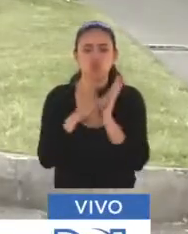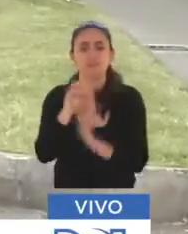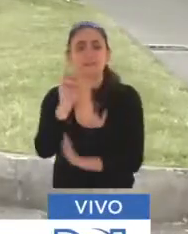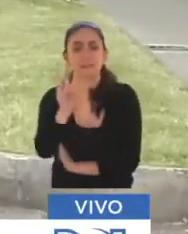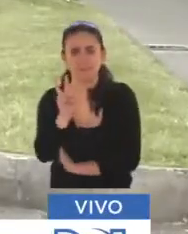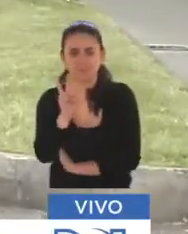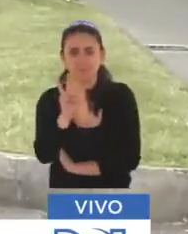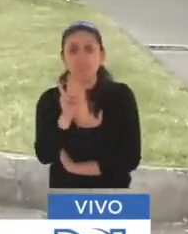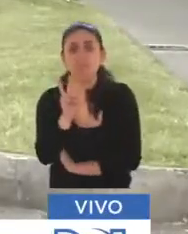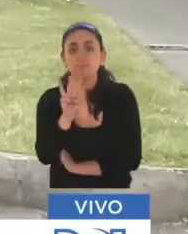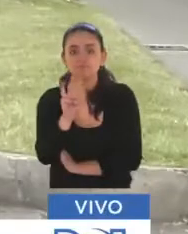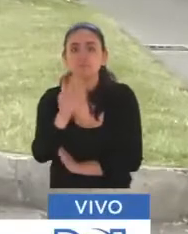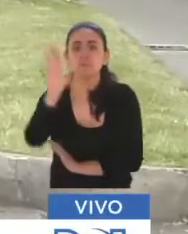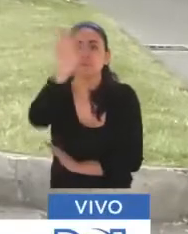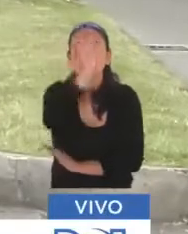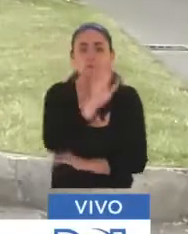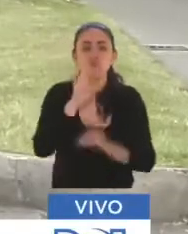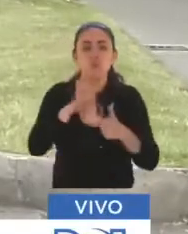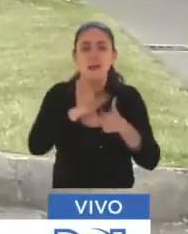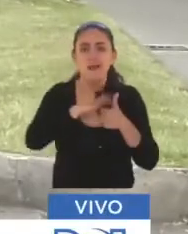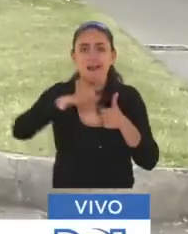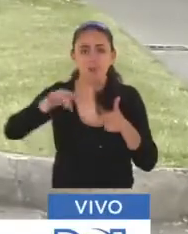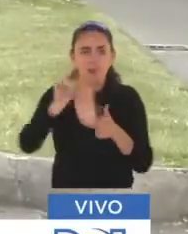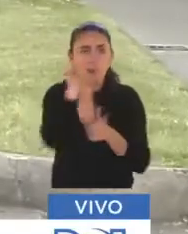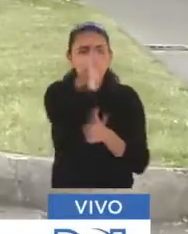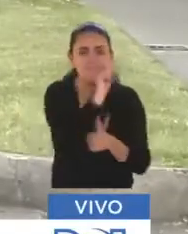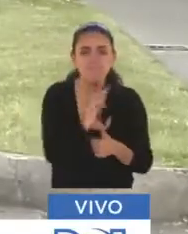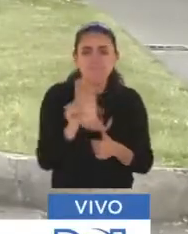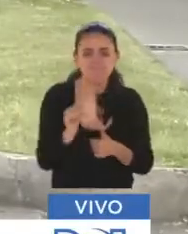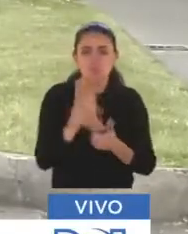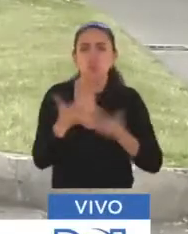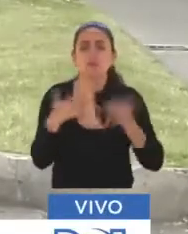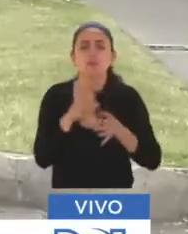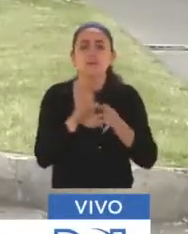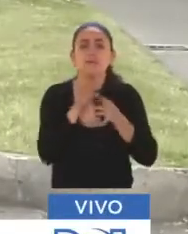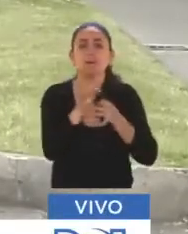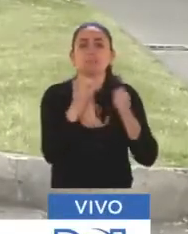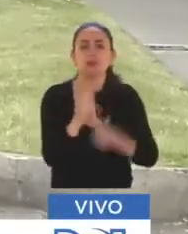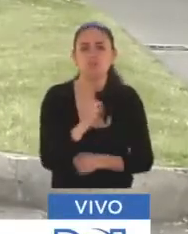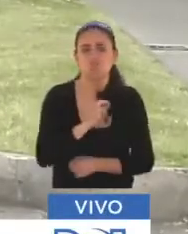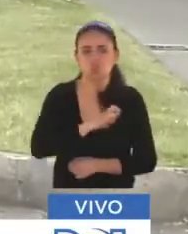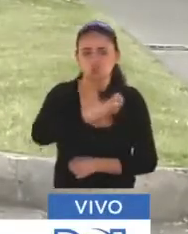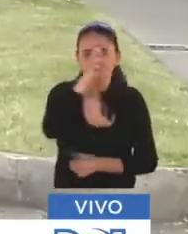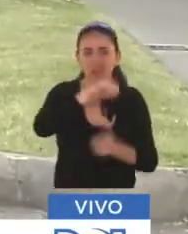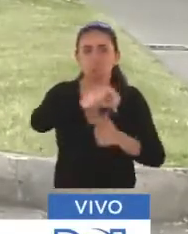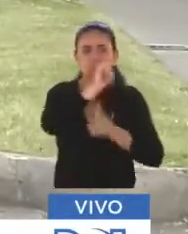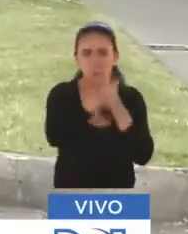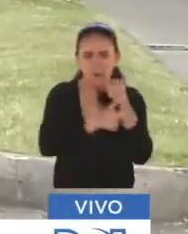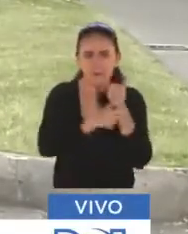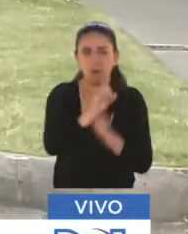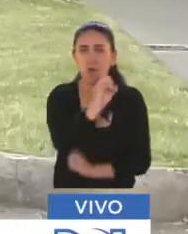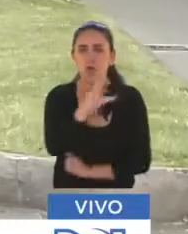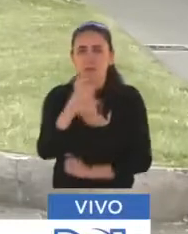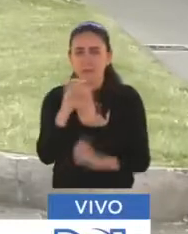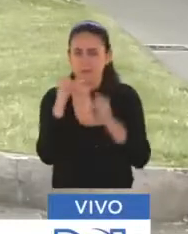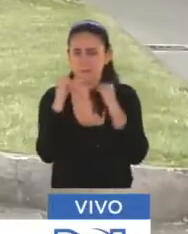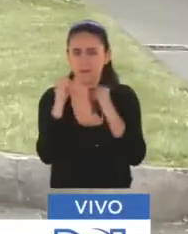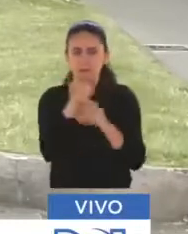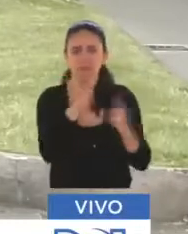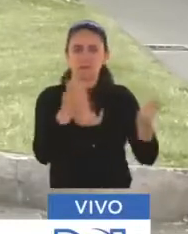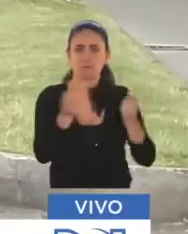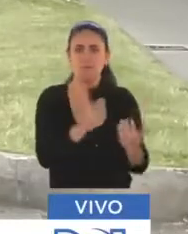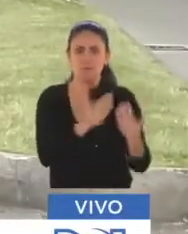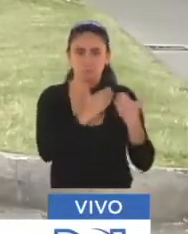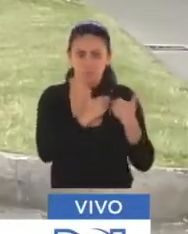en diferentes departamentos de Antioquia, específicamente en las regiones del Norte, Urabá y el Oriente, y mientras